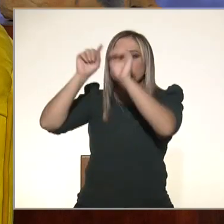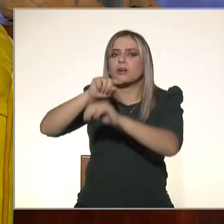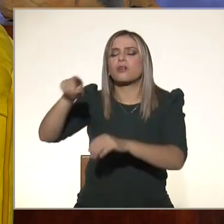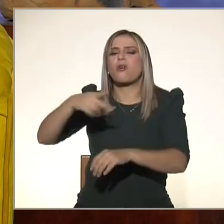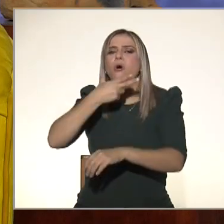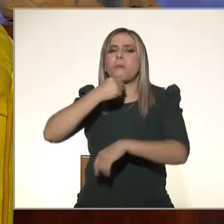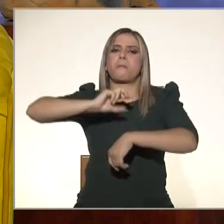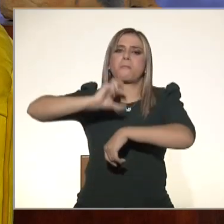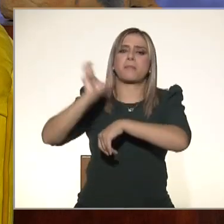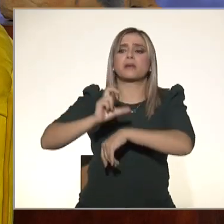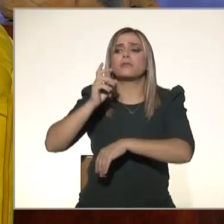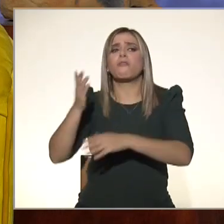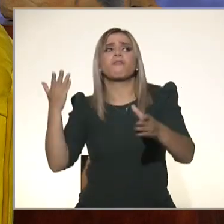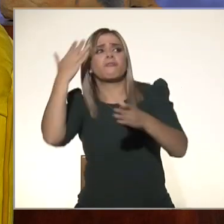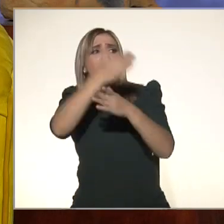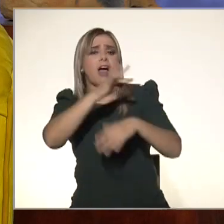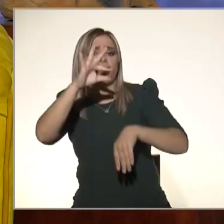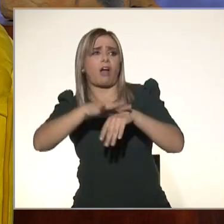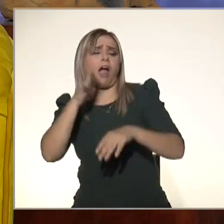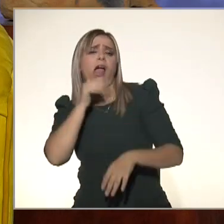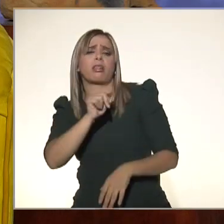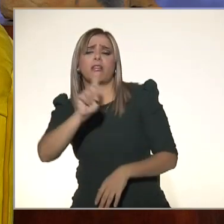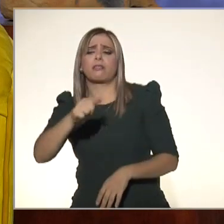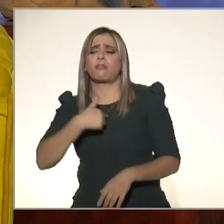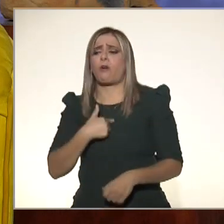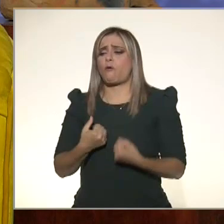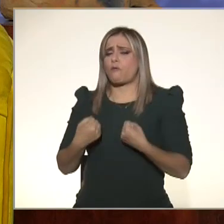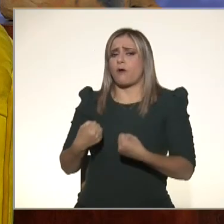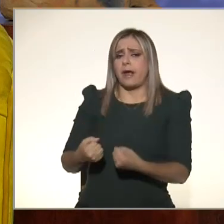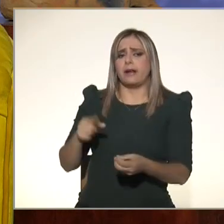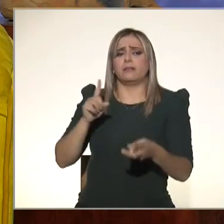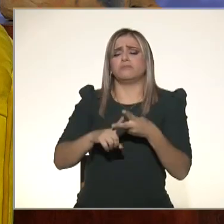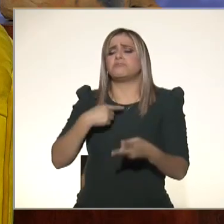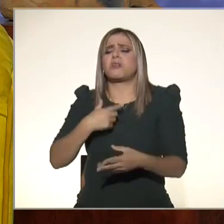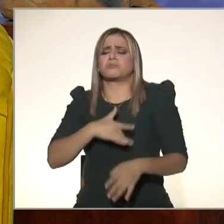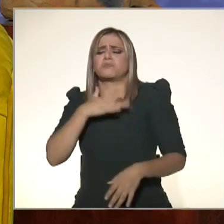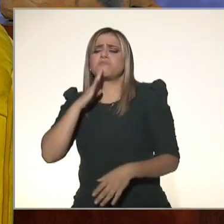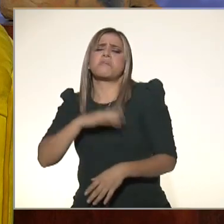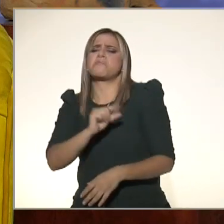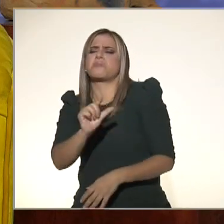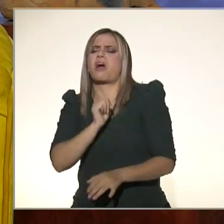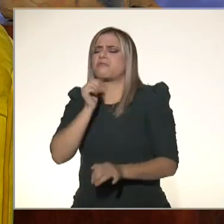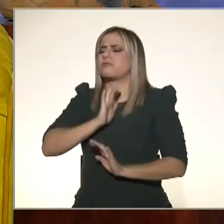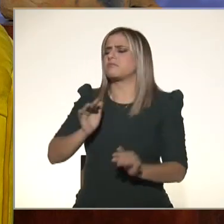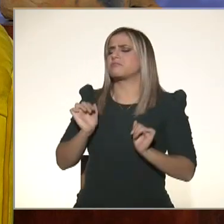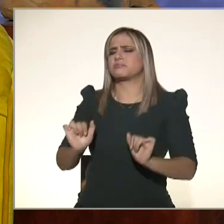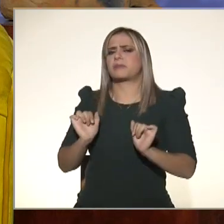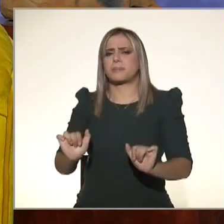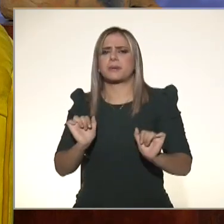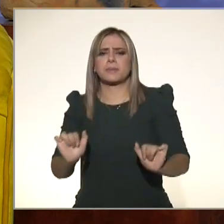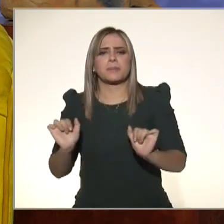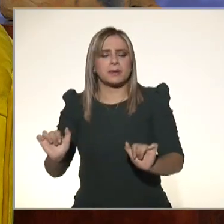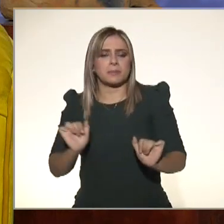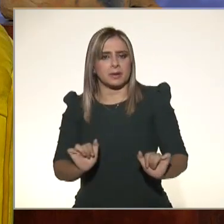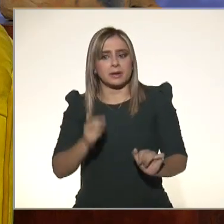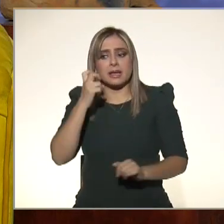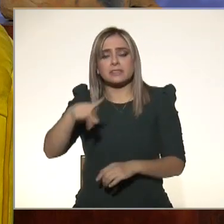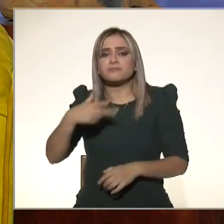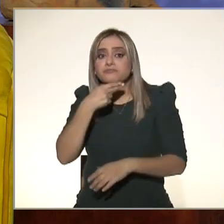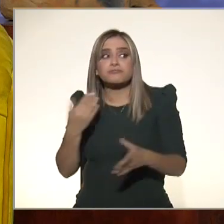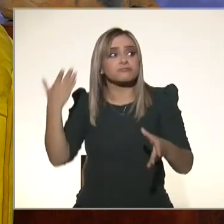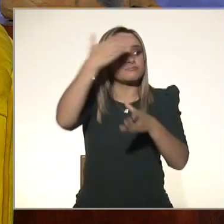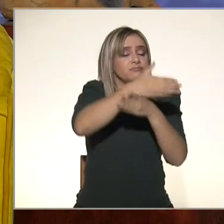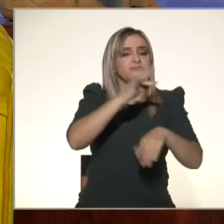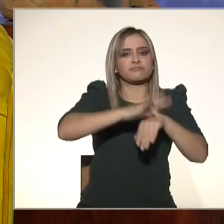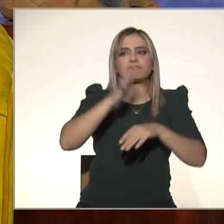machismo a pedir consulta, a pedir asesoría médica y todo este tema cultural que ha envuelto a los hombres pues provoca que no gocen de